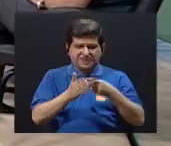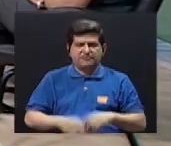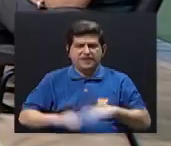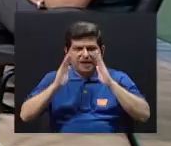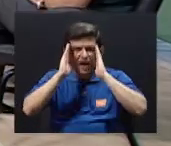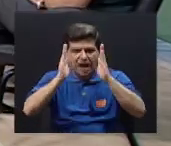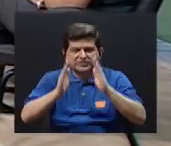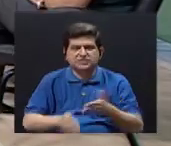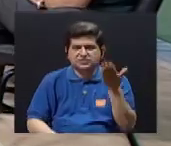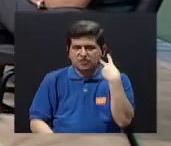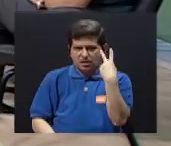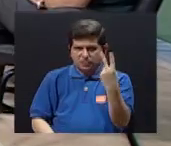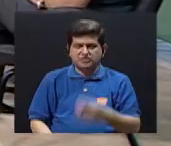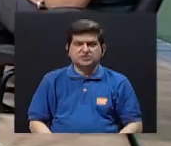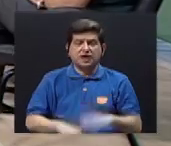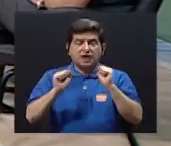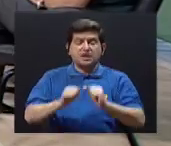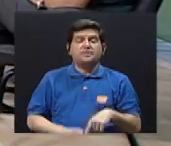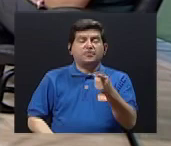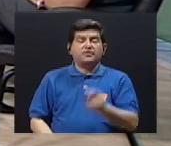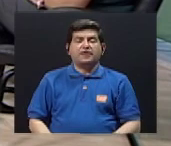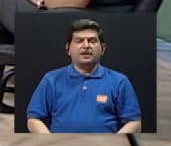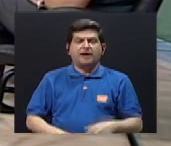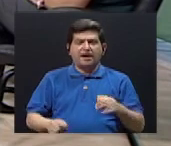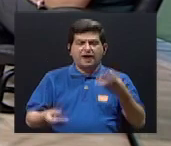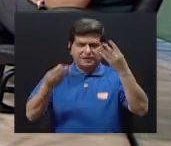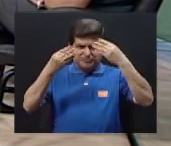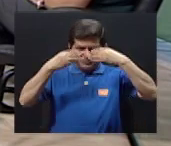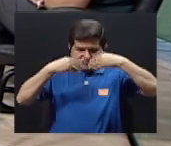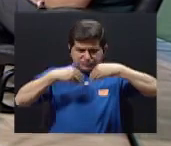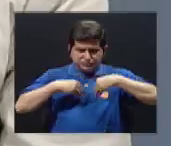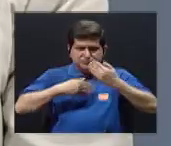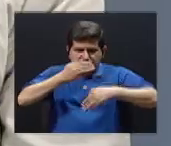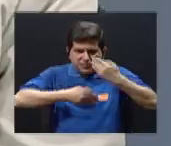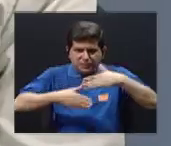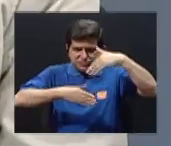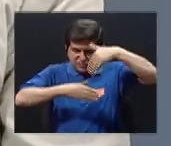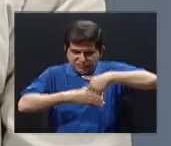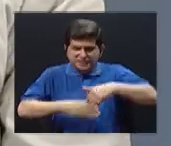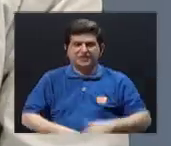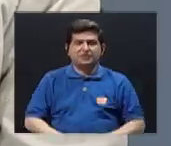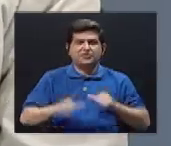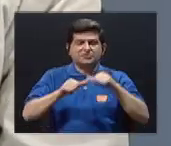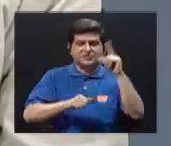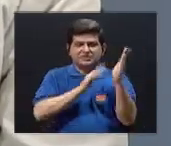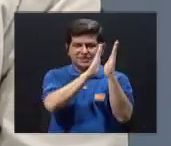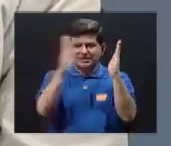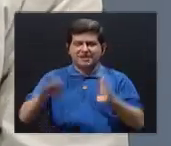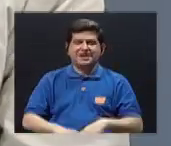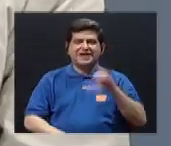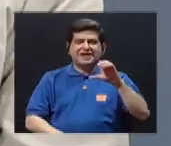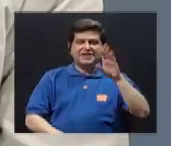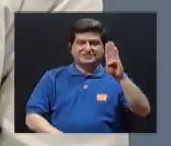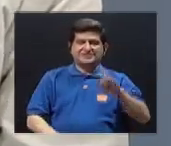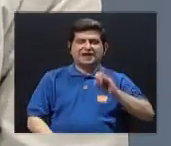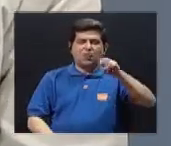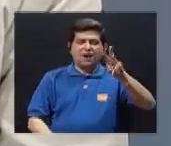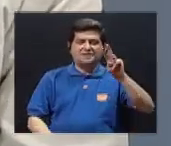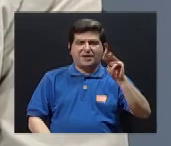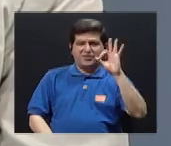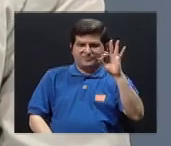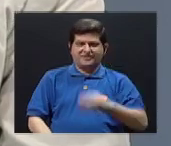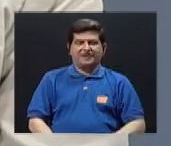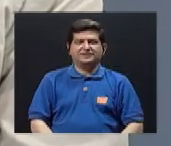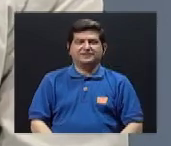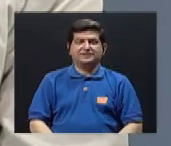audiovisual, digerirlo y procesarlo posteriormente. Muy bien, continuamos el lunes de Cinemateca con Cristian Bonilla y Juan